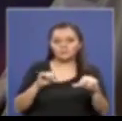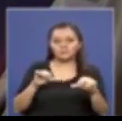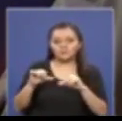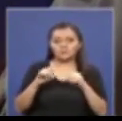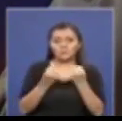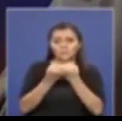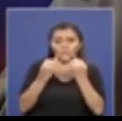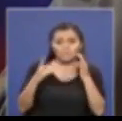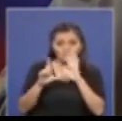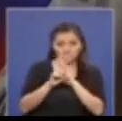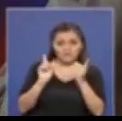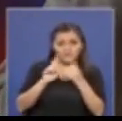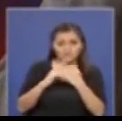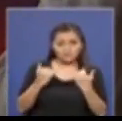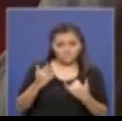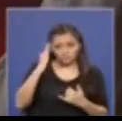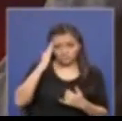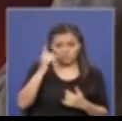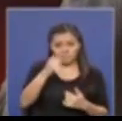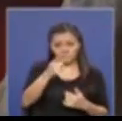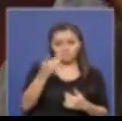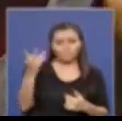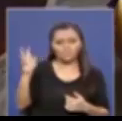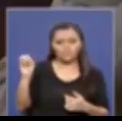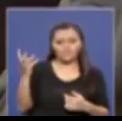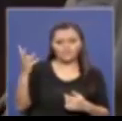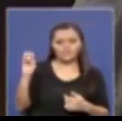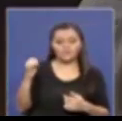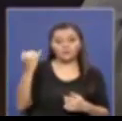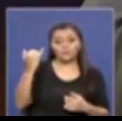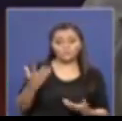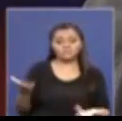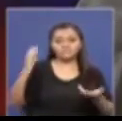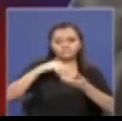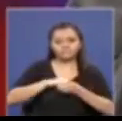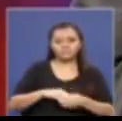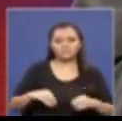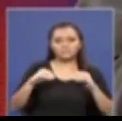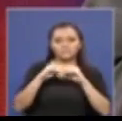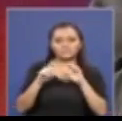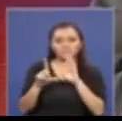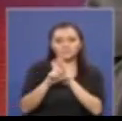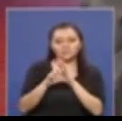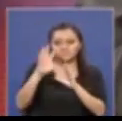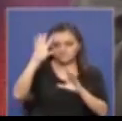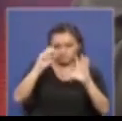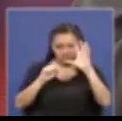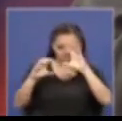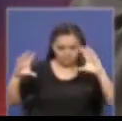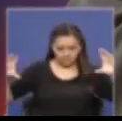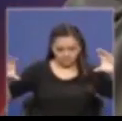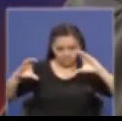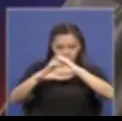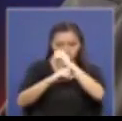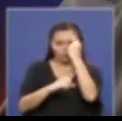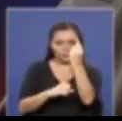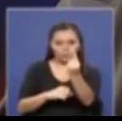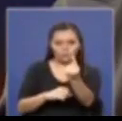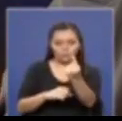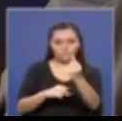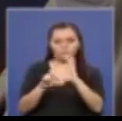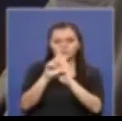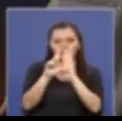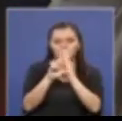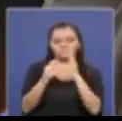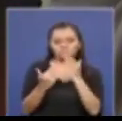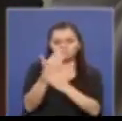¿Sabes cuántas leyes hay al respecto? Cerca de 40. Estamos consolidando todas esas leyes y ya tenemos prácticamente listo un